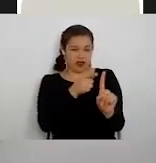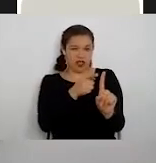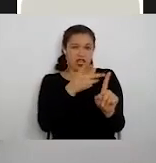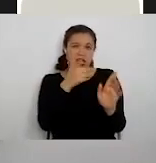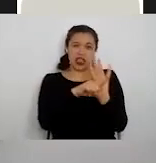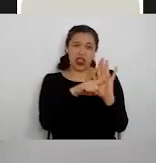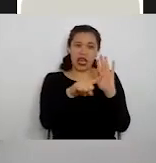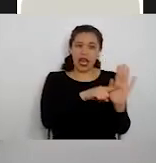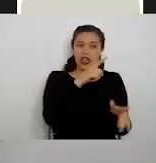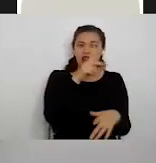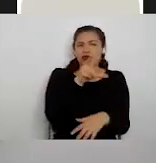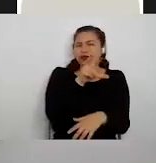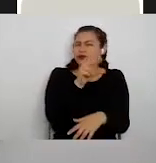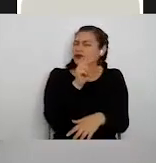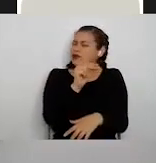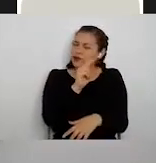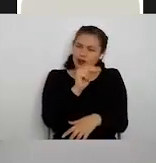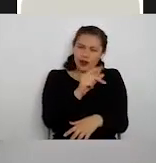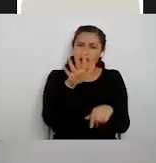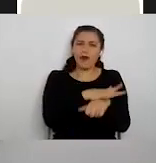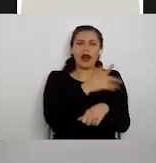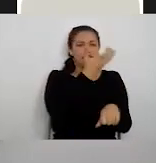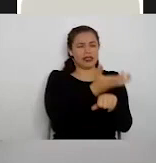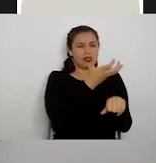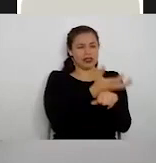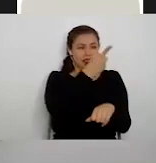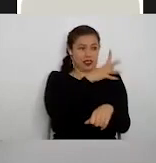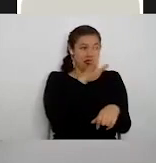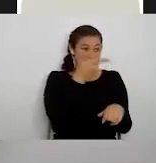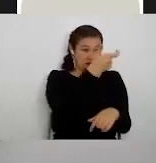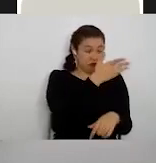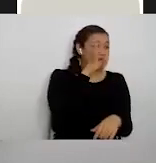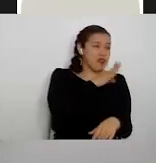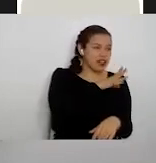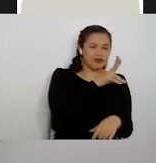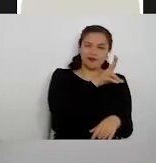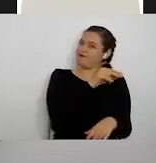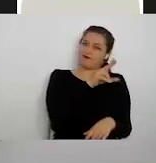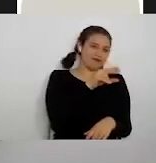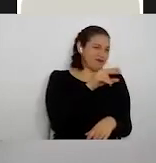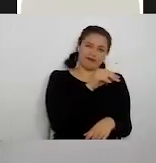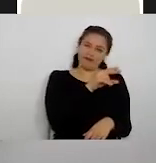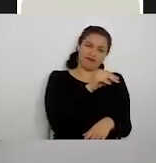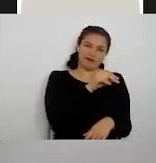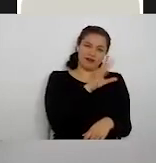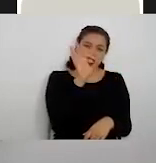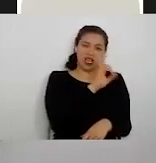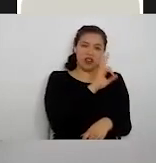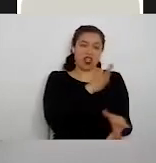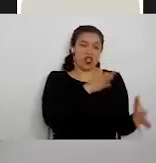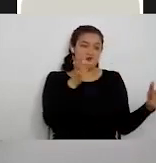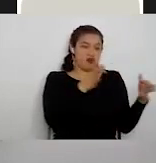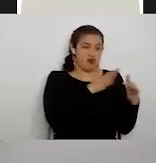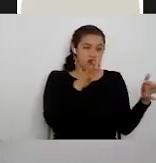con la bolsa, porque la economía de Estados Unidos no está tan mal. Se podría enfriar y no se va a enfriar lo que se